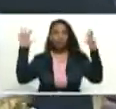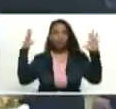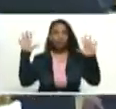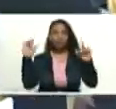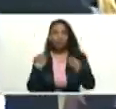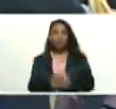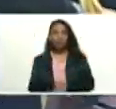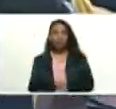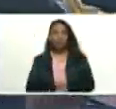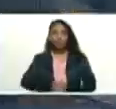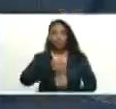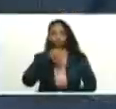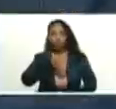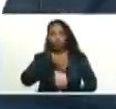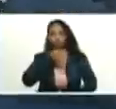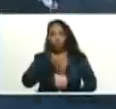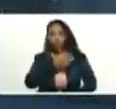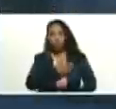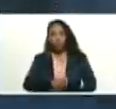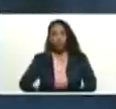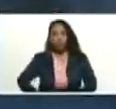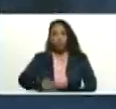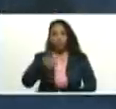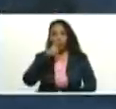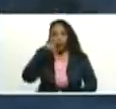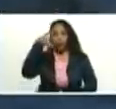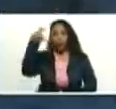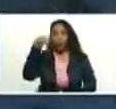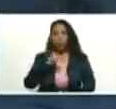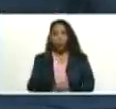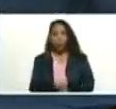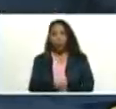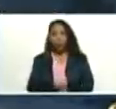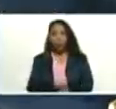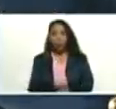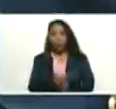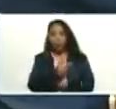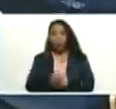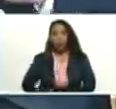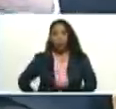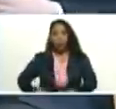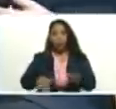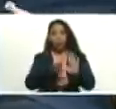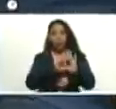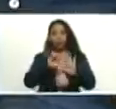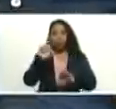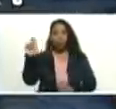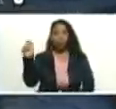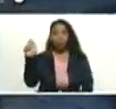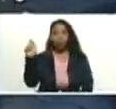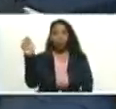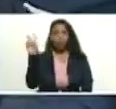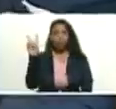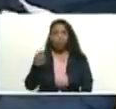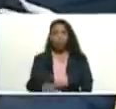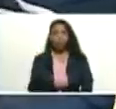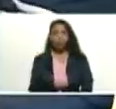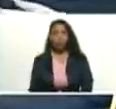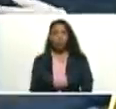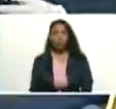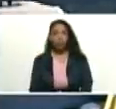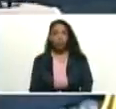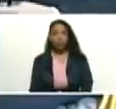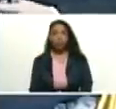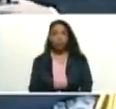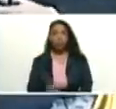Palabras del ciudadano Nicolás Maduro Moros, presidente constitucional de la República Bolivariana de Venezuela.